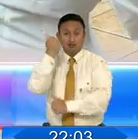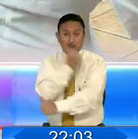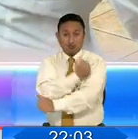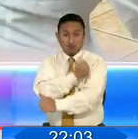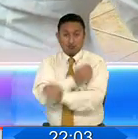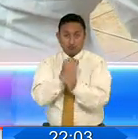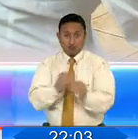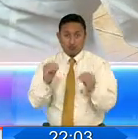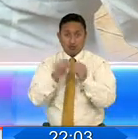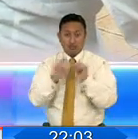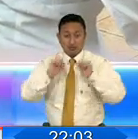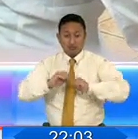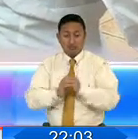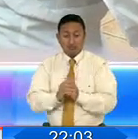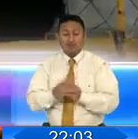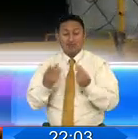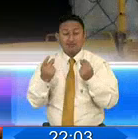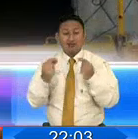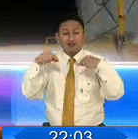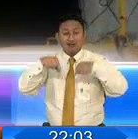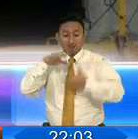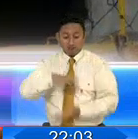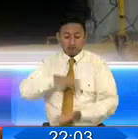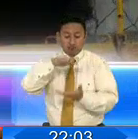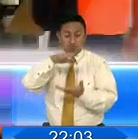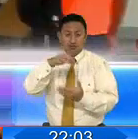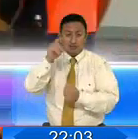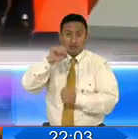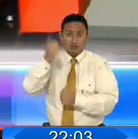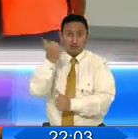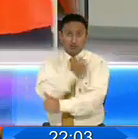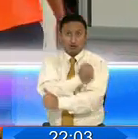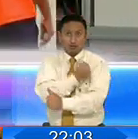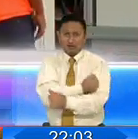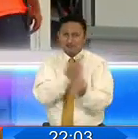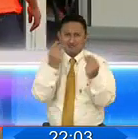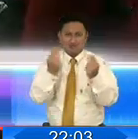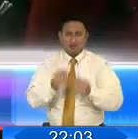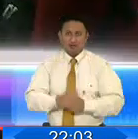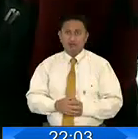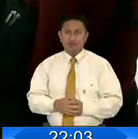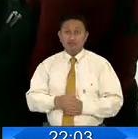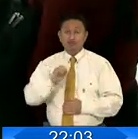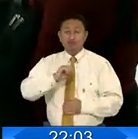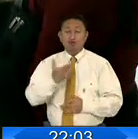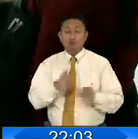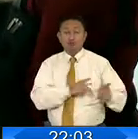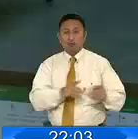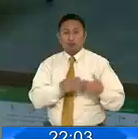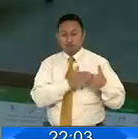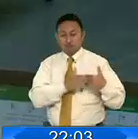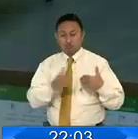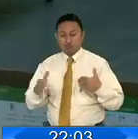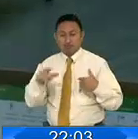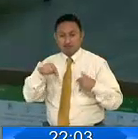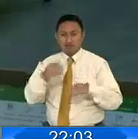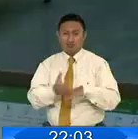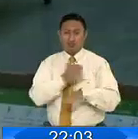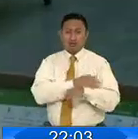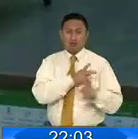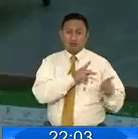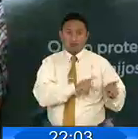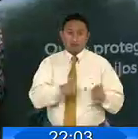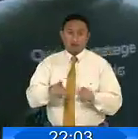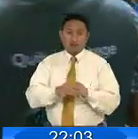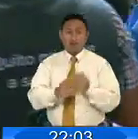como también se gestiona agilizar la entrega de los cargamentos de las vacunas lo más pronto posible, para que el plan pueda funcionar tal como lo planificado